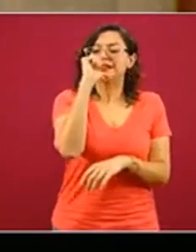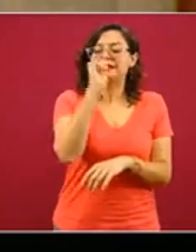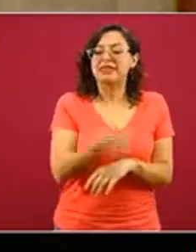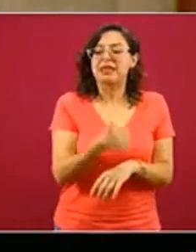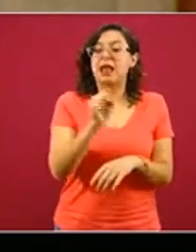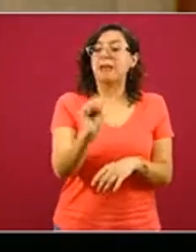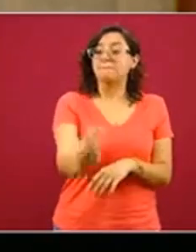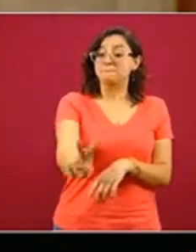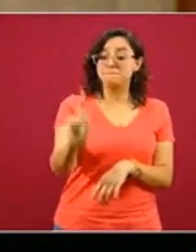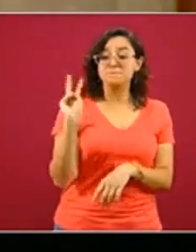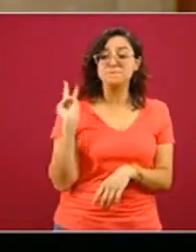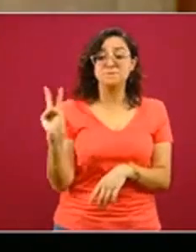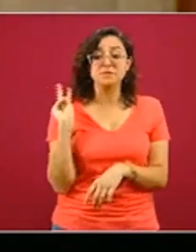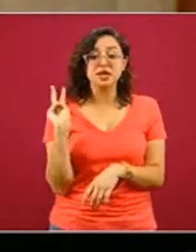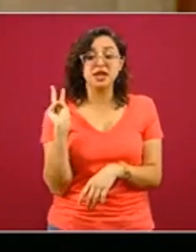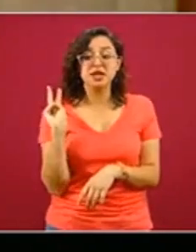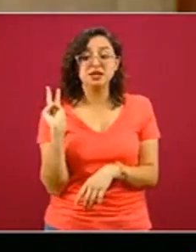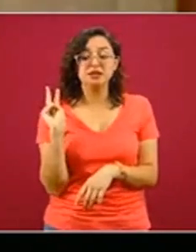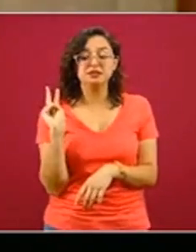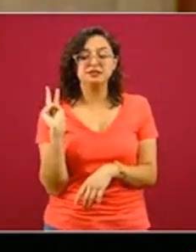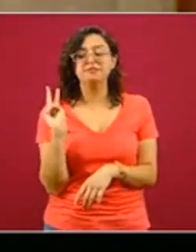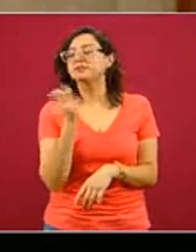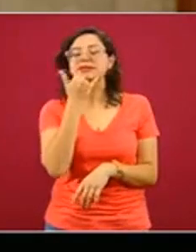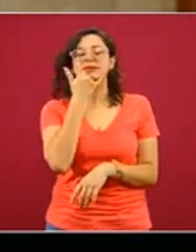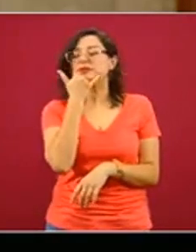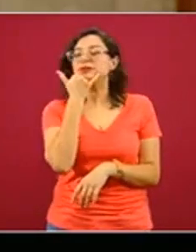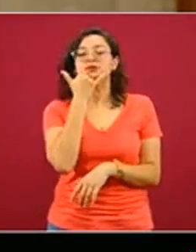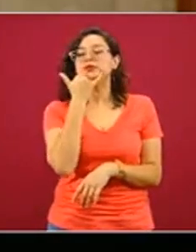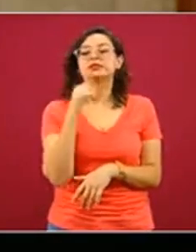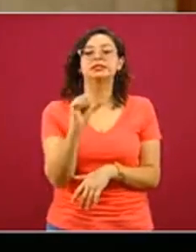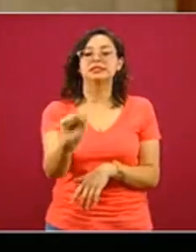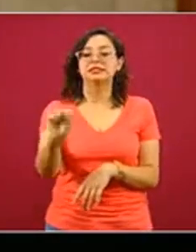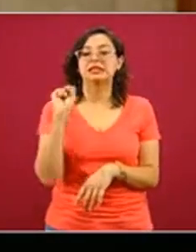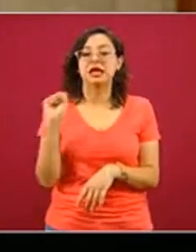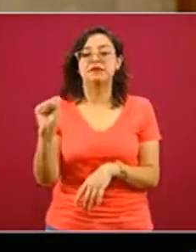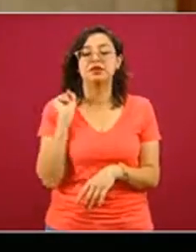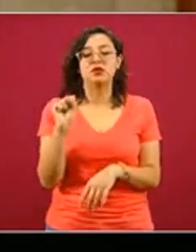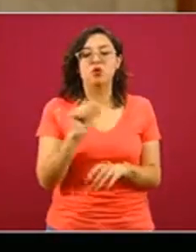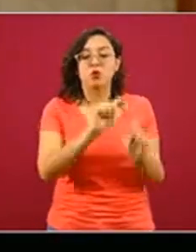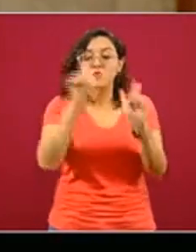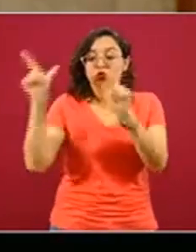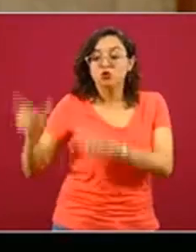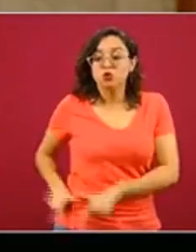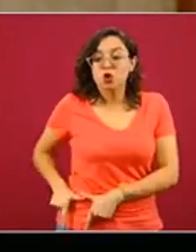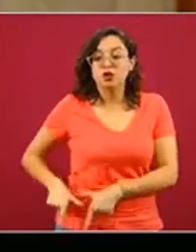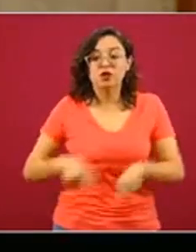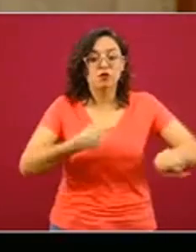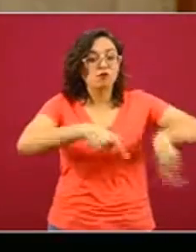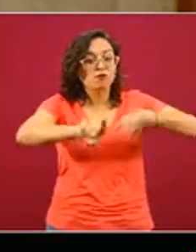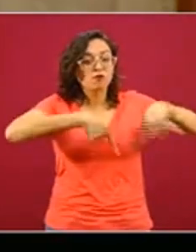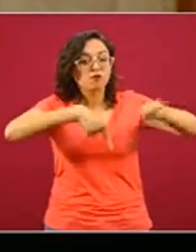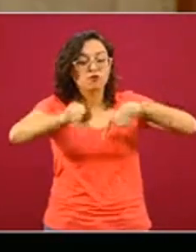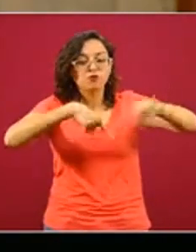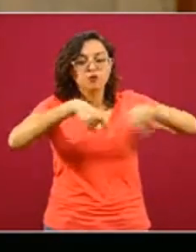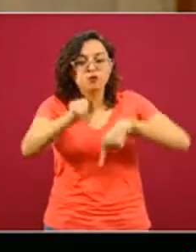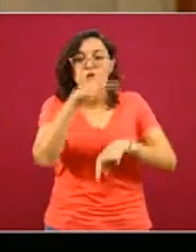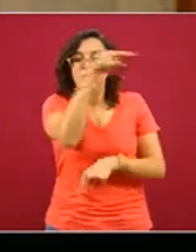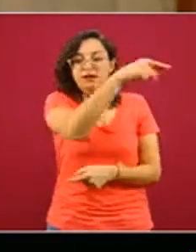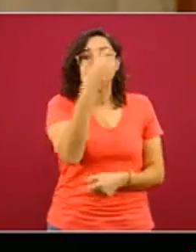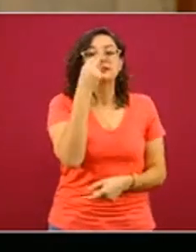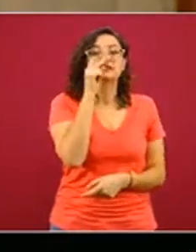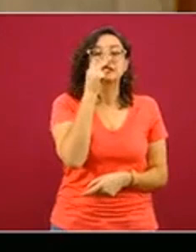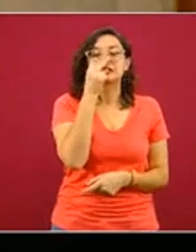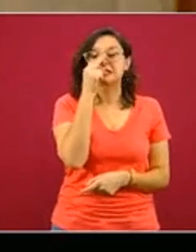estaba transmitiendo, el día sábado estaba transmitiendo un torneo de fútbol en lo que es en Nezahualcóyotl, y bueno, pues prácticamente sin